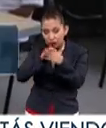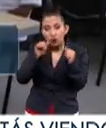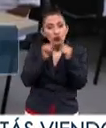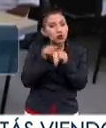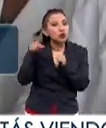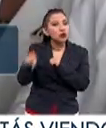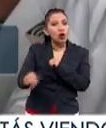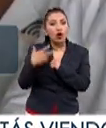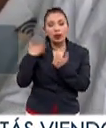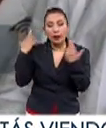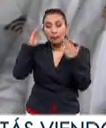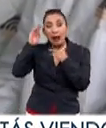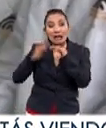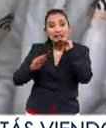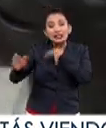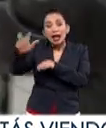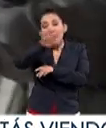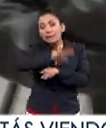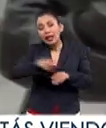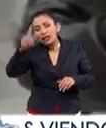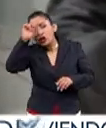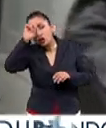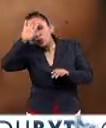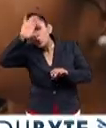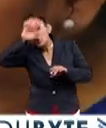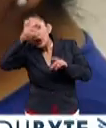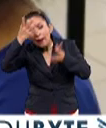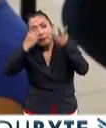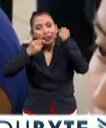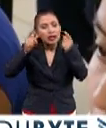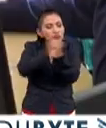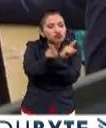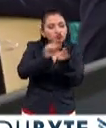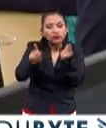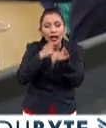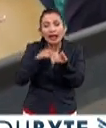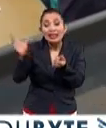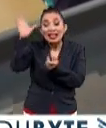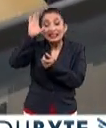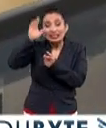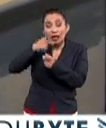medio de las maestrías de ambientes interculturales de aprendizaje y la de